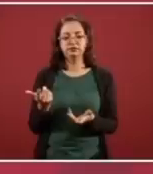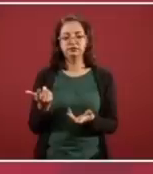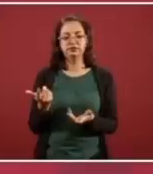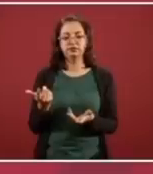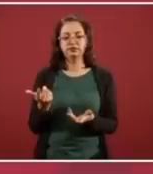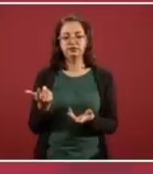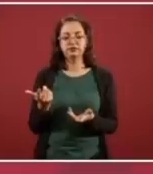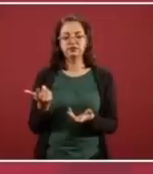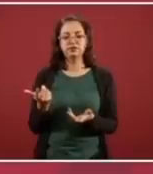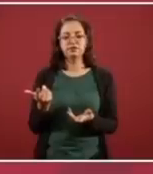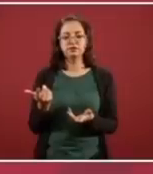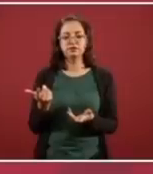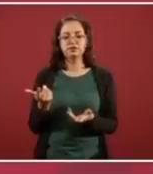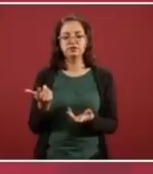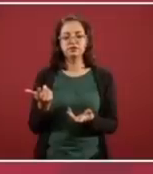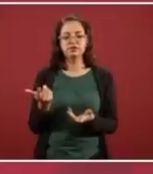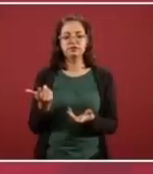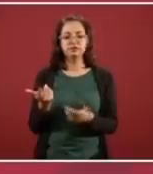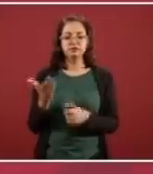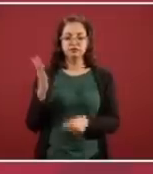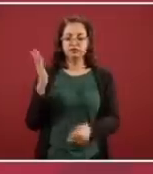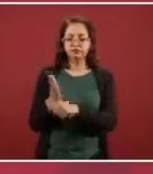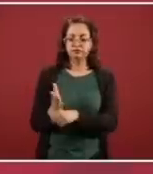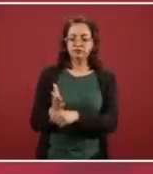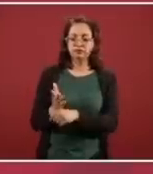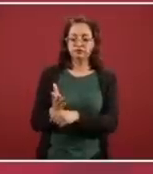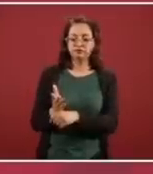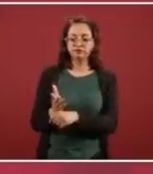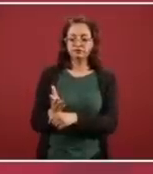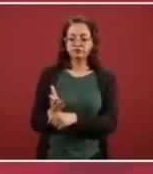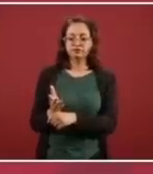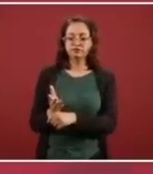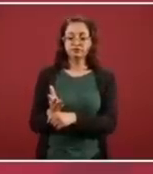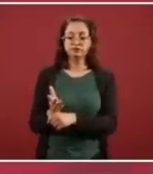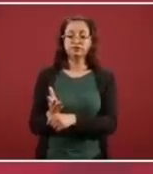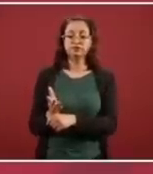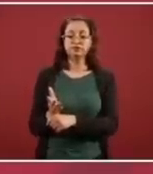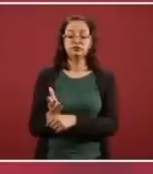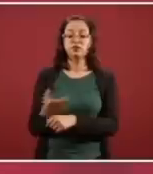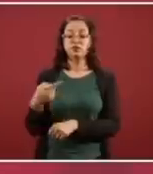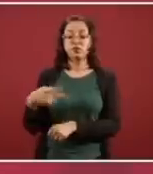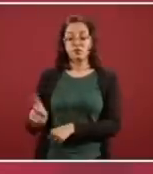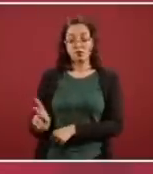se reducen penas si